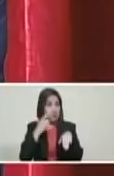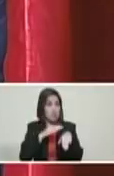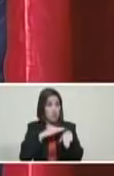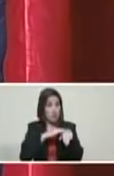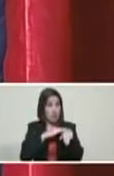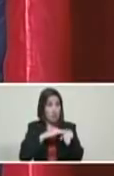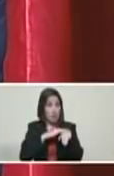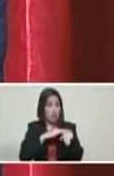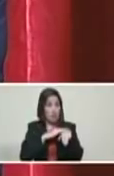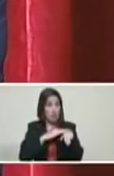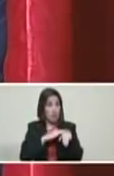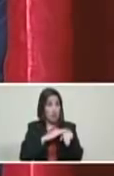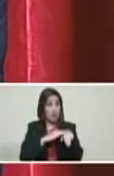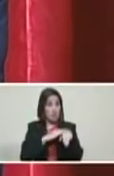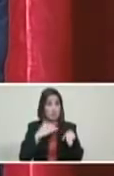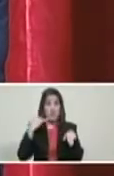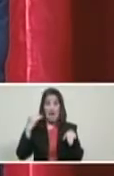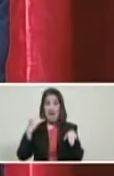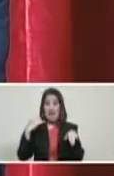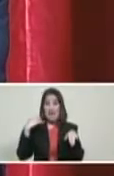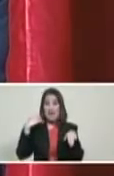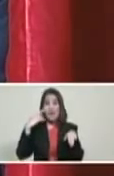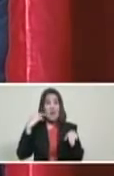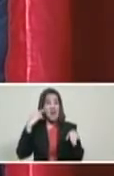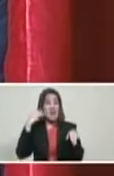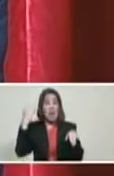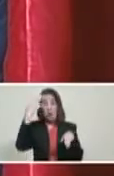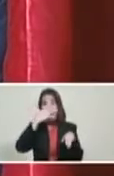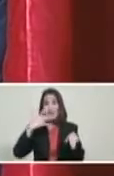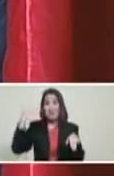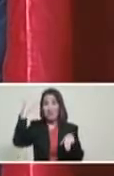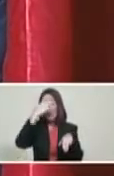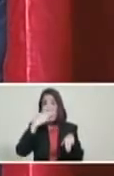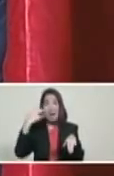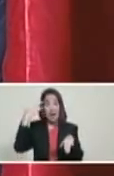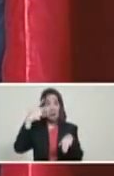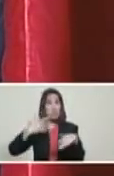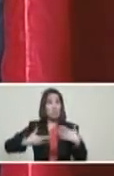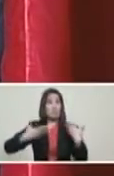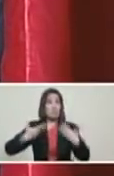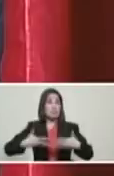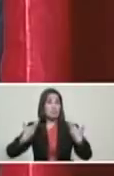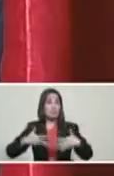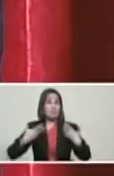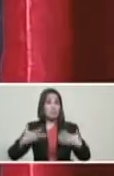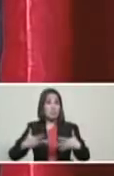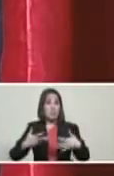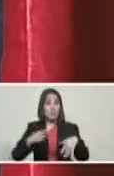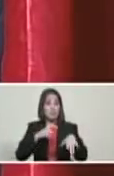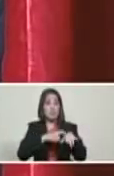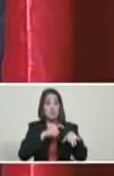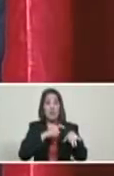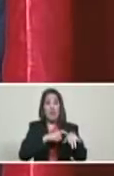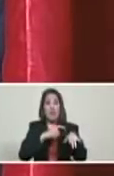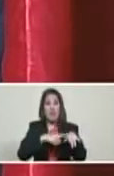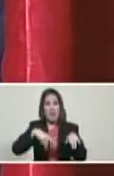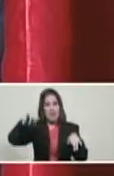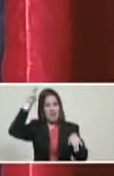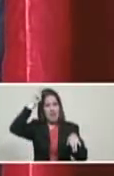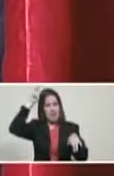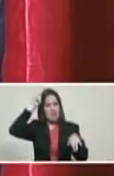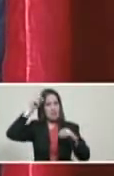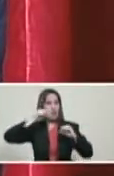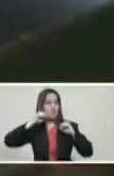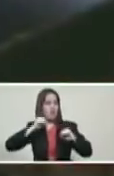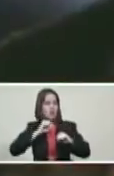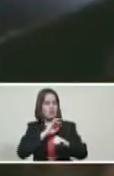Aquí hay... de negro africano, bastante. Aquí hay de indio rebelde, guaycaipuro,